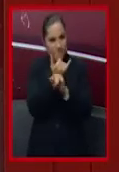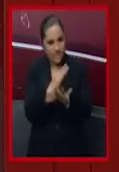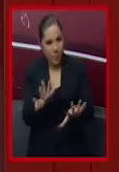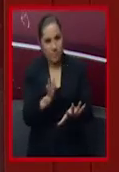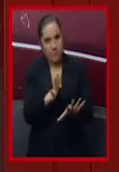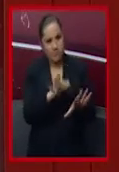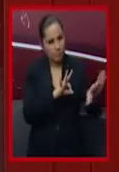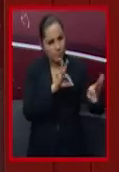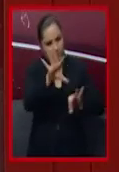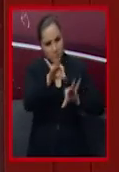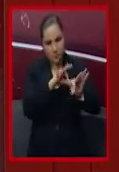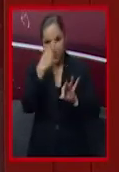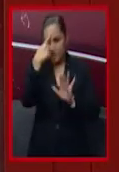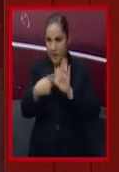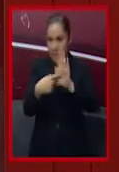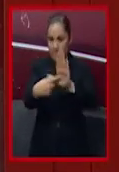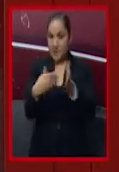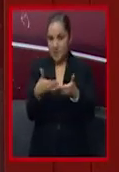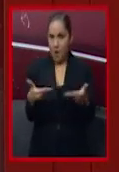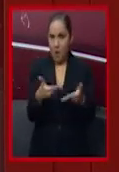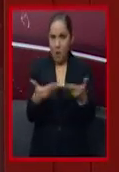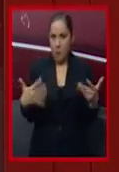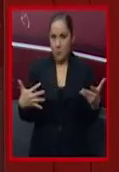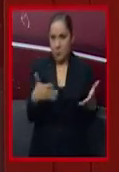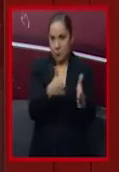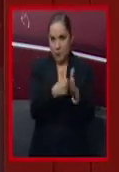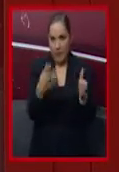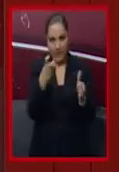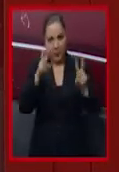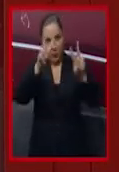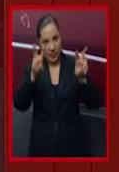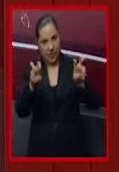sin duda un episodio interesante e importante en la